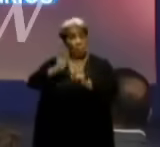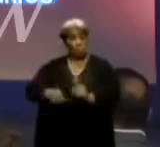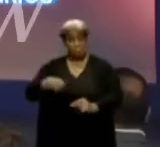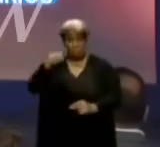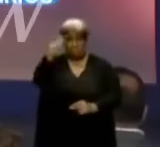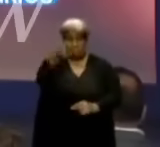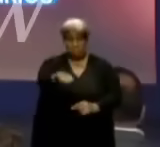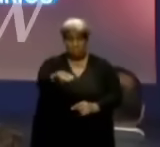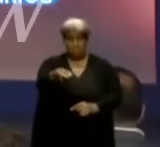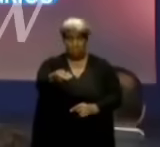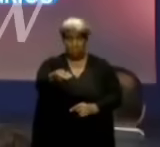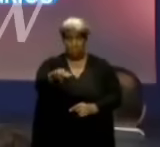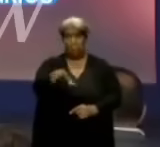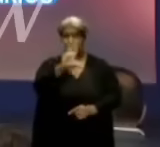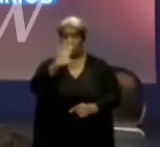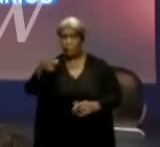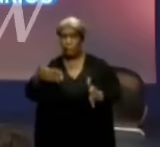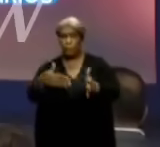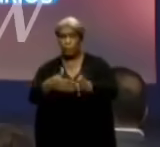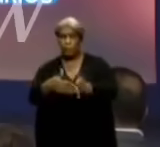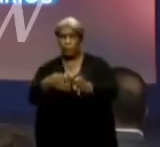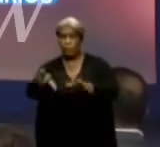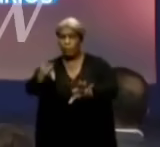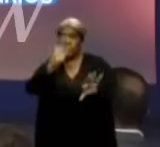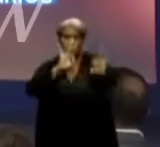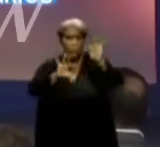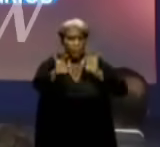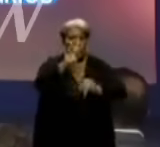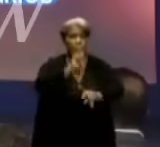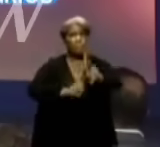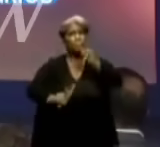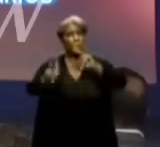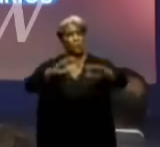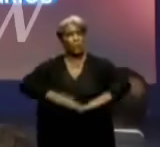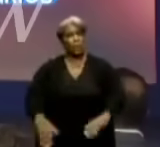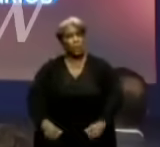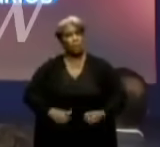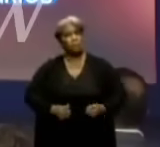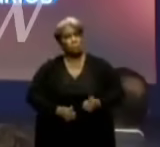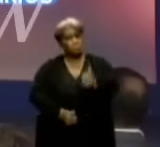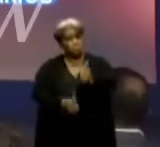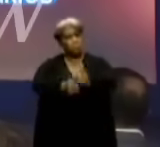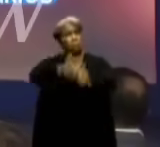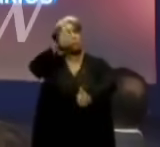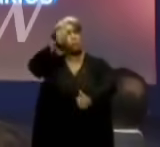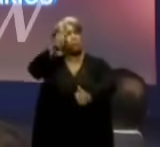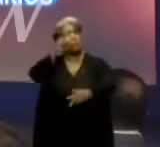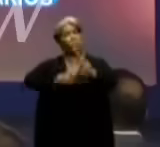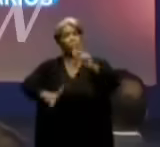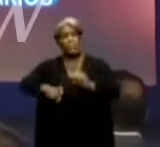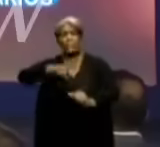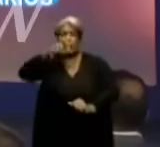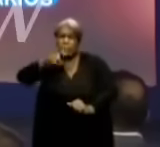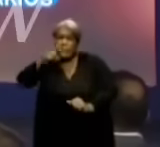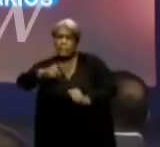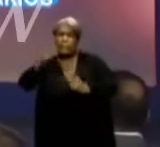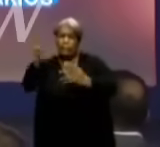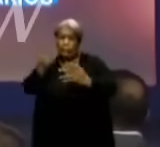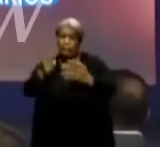500 mil son seleccionados de Superate a personas con ya niveles de necesidad